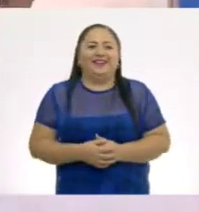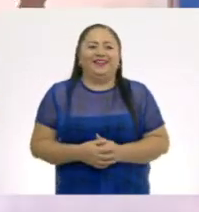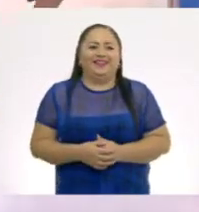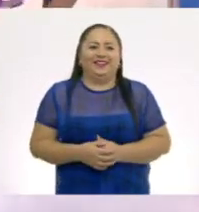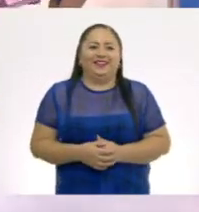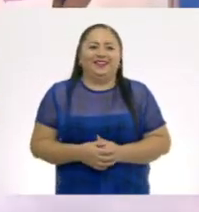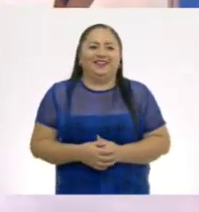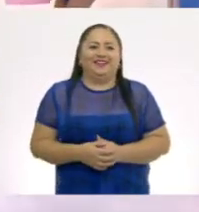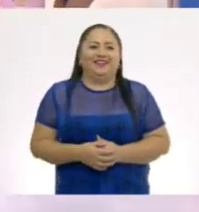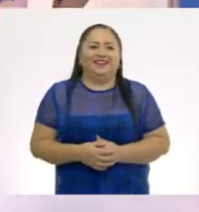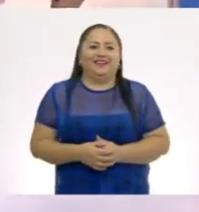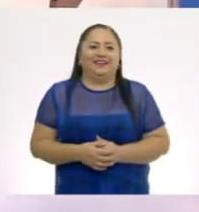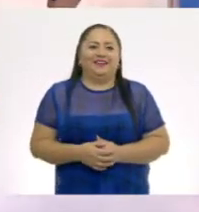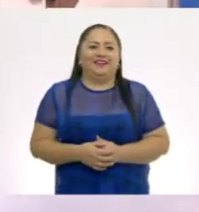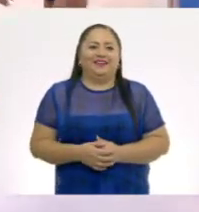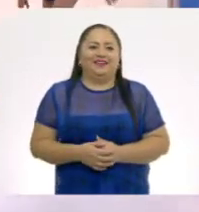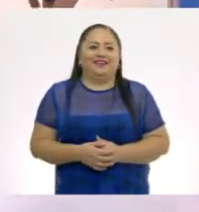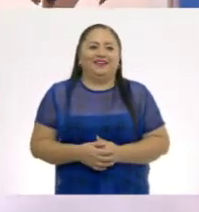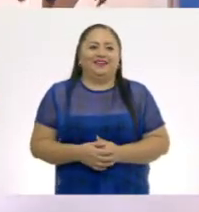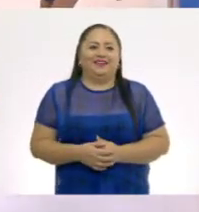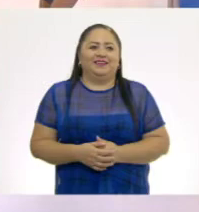A ver. Ahí va.